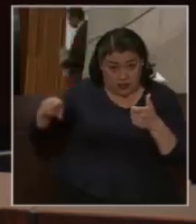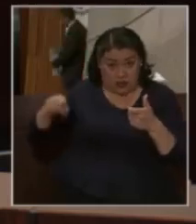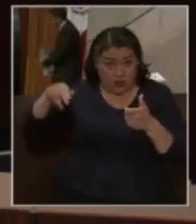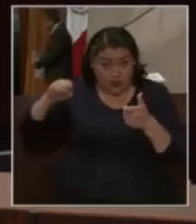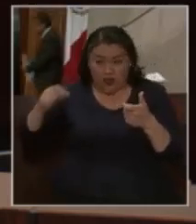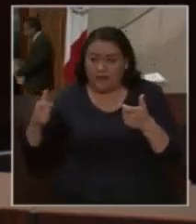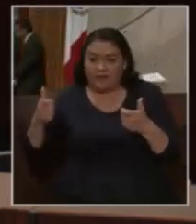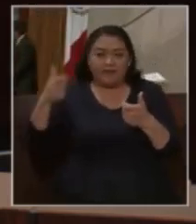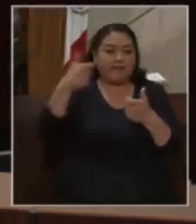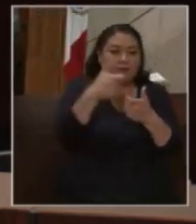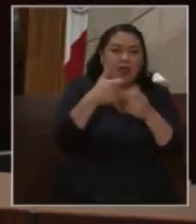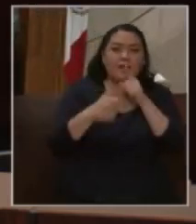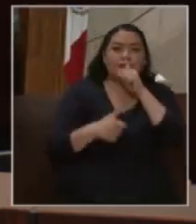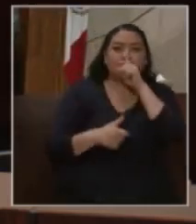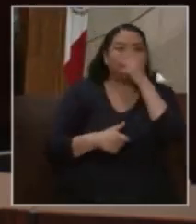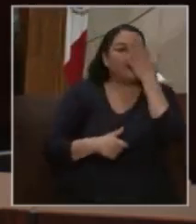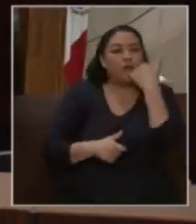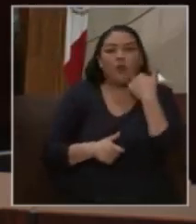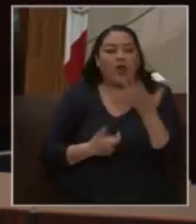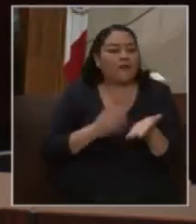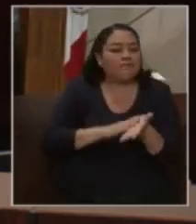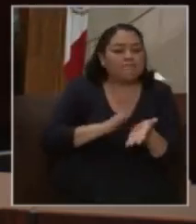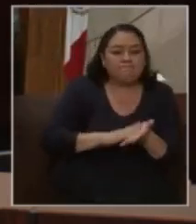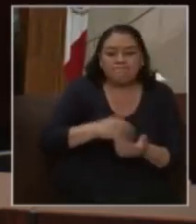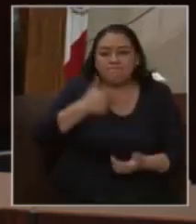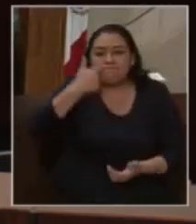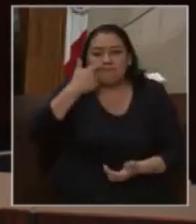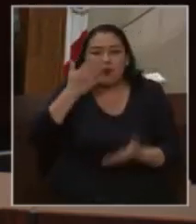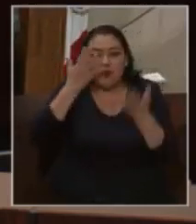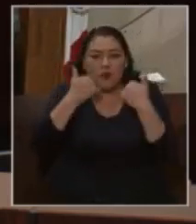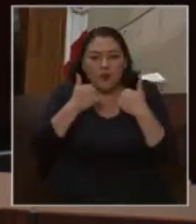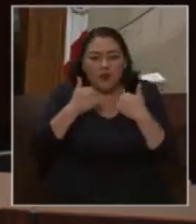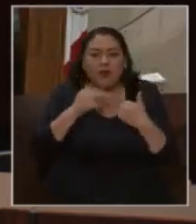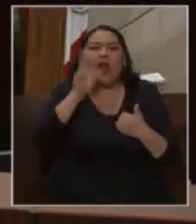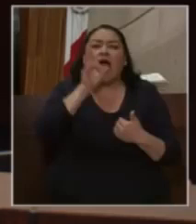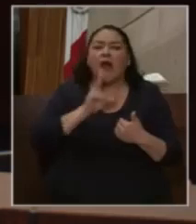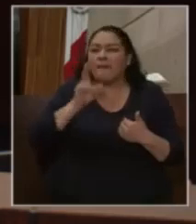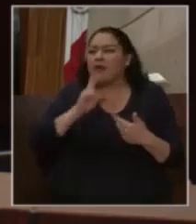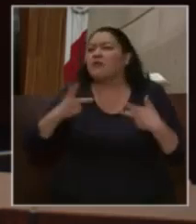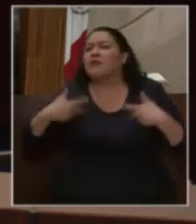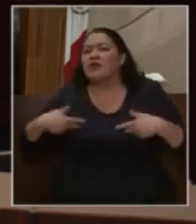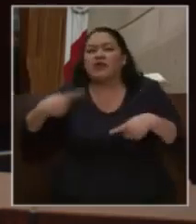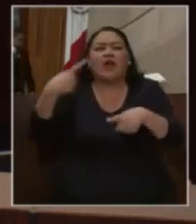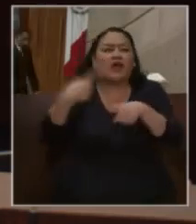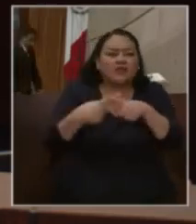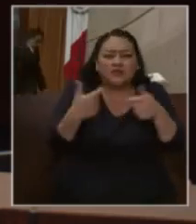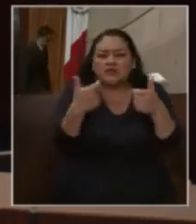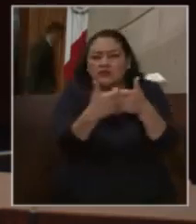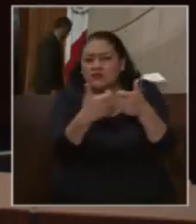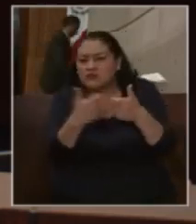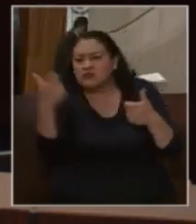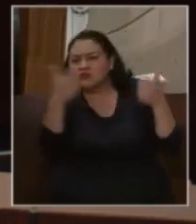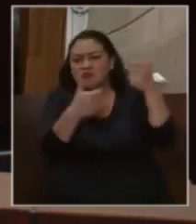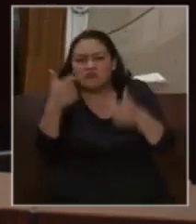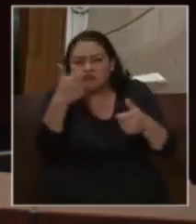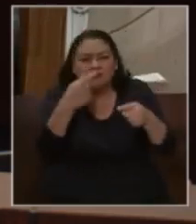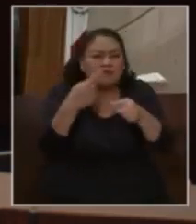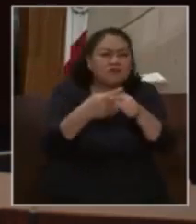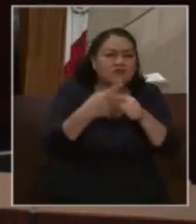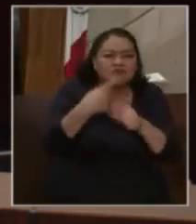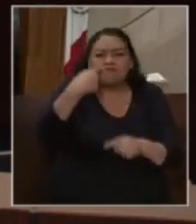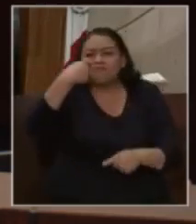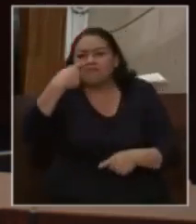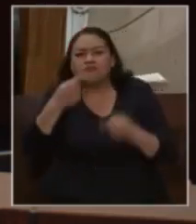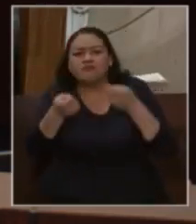Morena. Por lo que hace a los cruces que refiere la autoridad entre aportantes o personas que tuvieron alguna relación en la operación